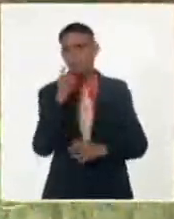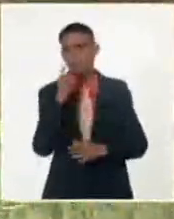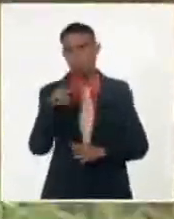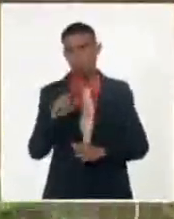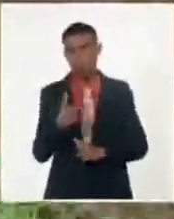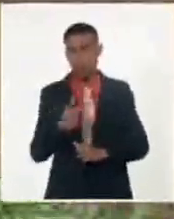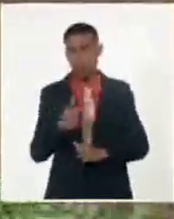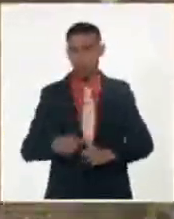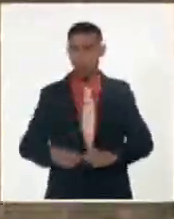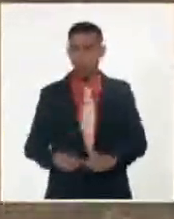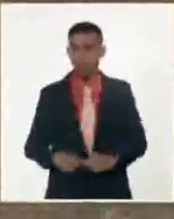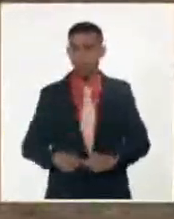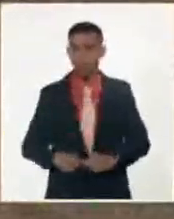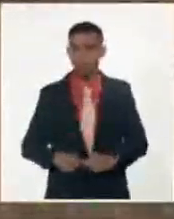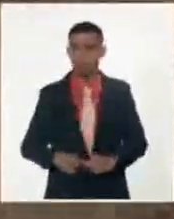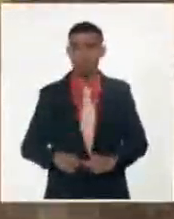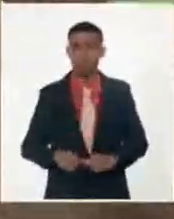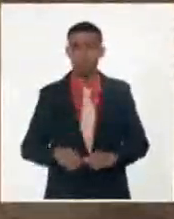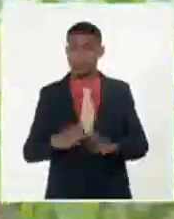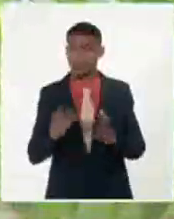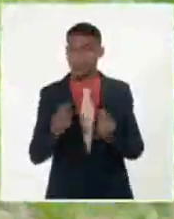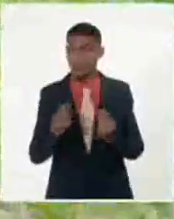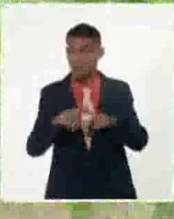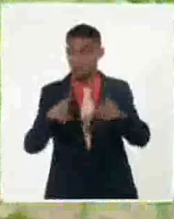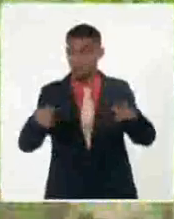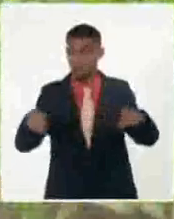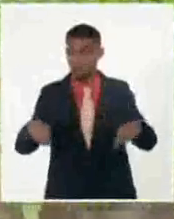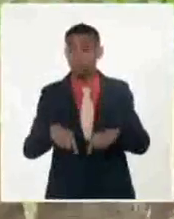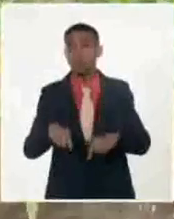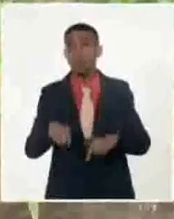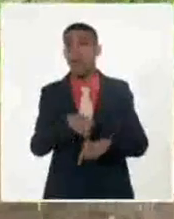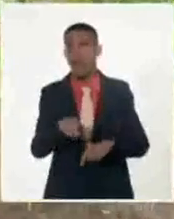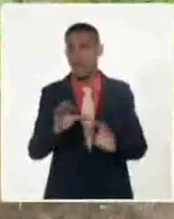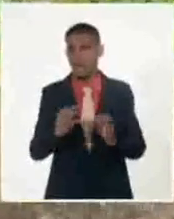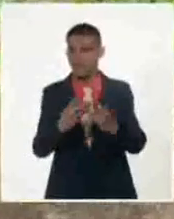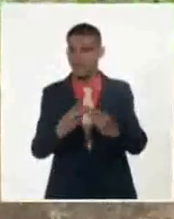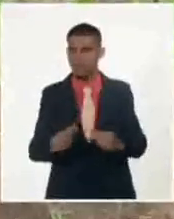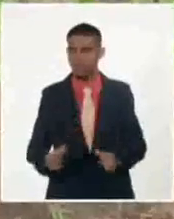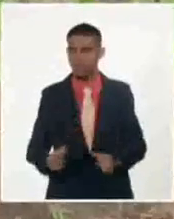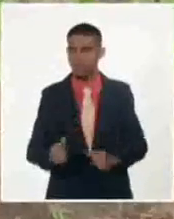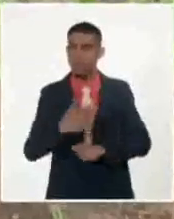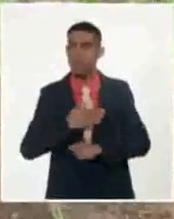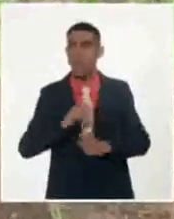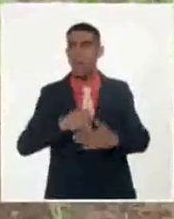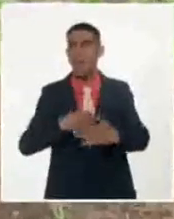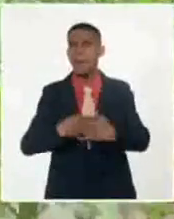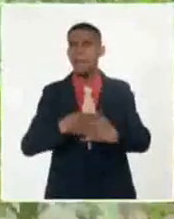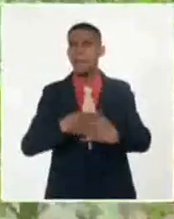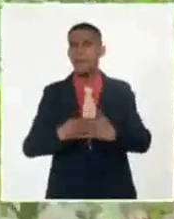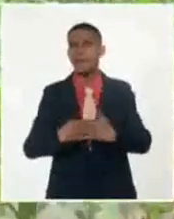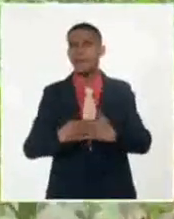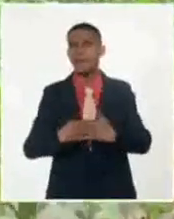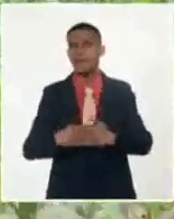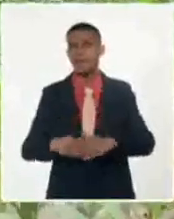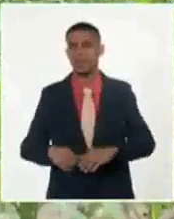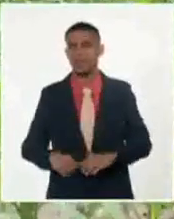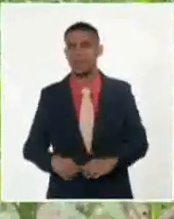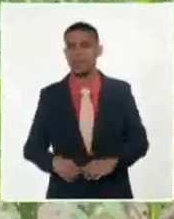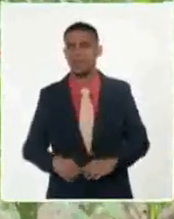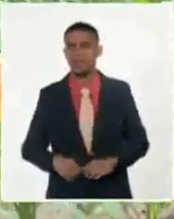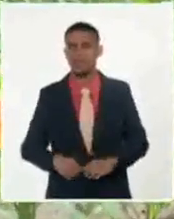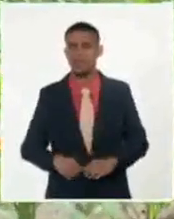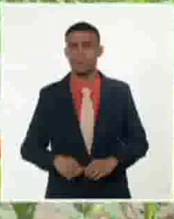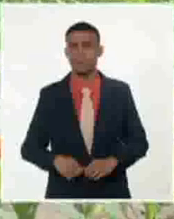de tenedores de tierras que están asociados a la cooperativa Chichí Valladares, perteneciente a la empresa pecuaria El Tablón. Esta cooperativa se